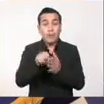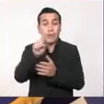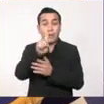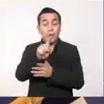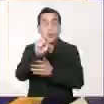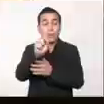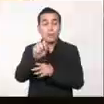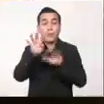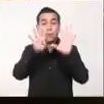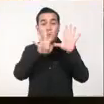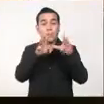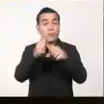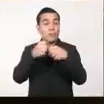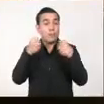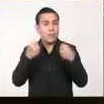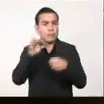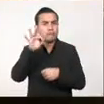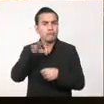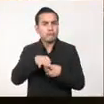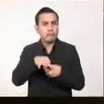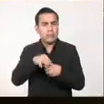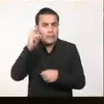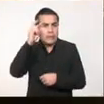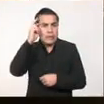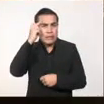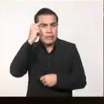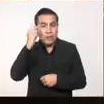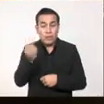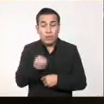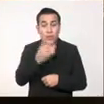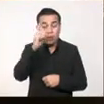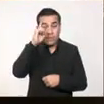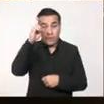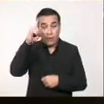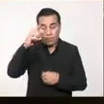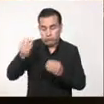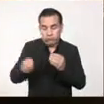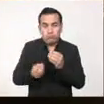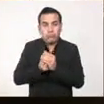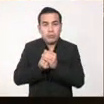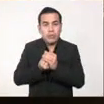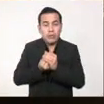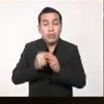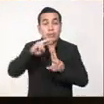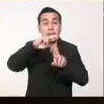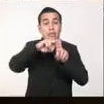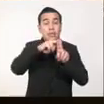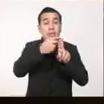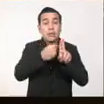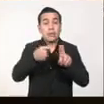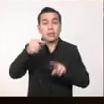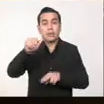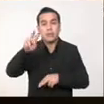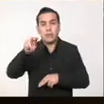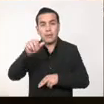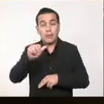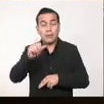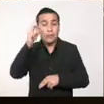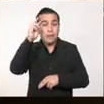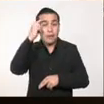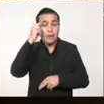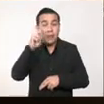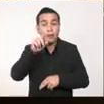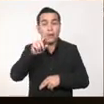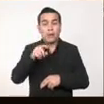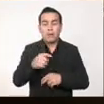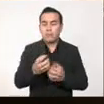millones de votos, sumando Nuevas Ideas con Gana? Es decir, 500,000 de votos más de